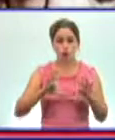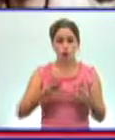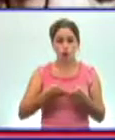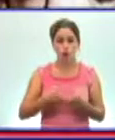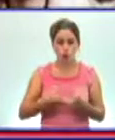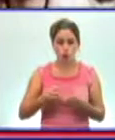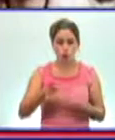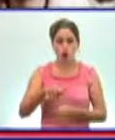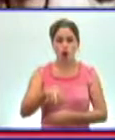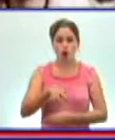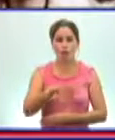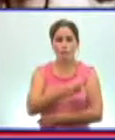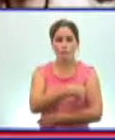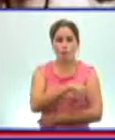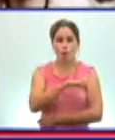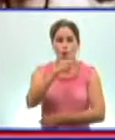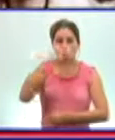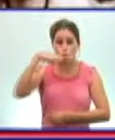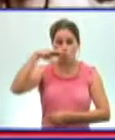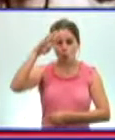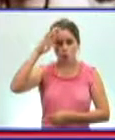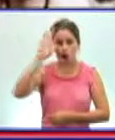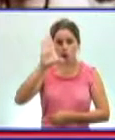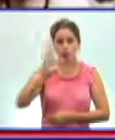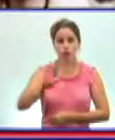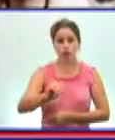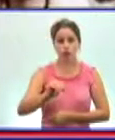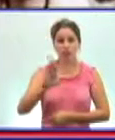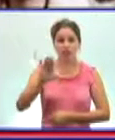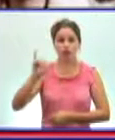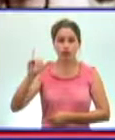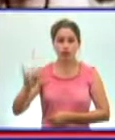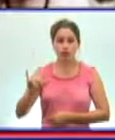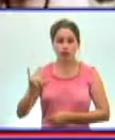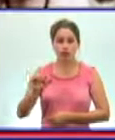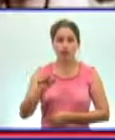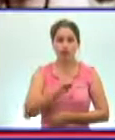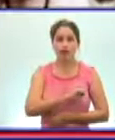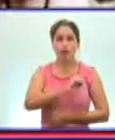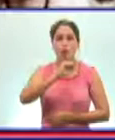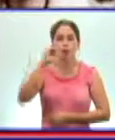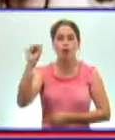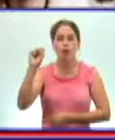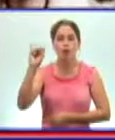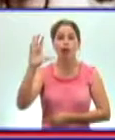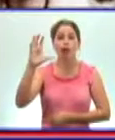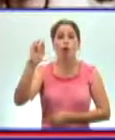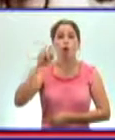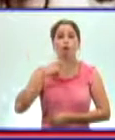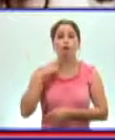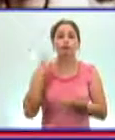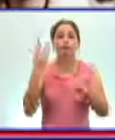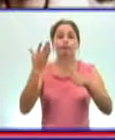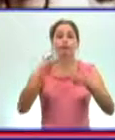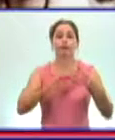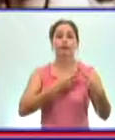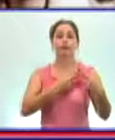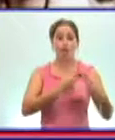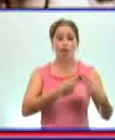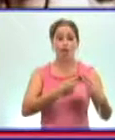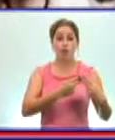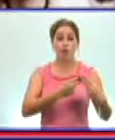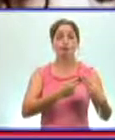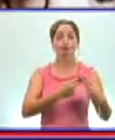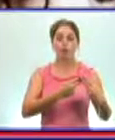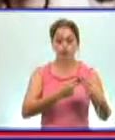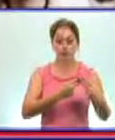cuando decía en el 56, ¿seremos libres o seremos mártires? Estaba cumpliendo con ese precepto. 60 años más tarde,